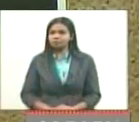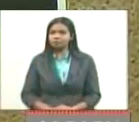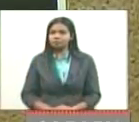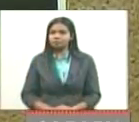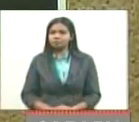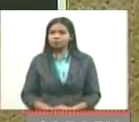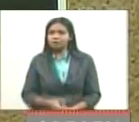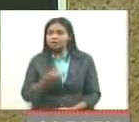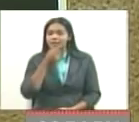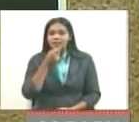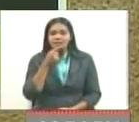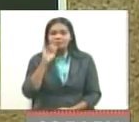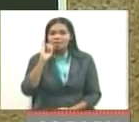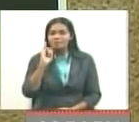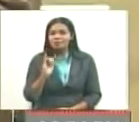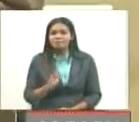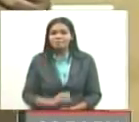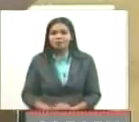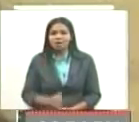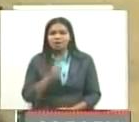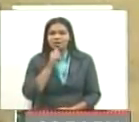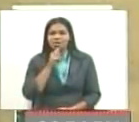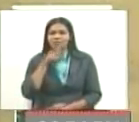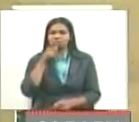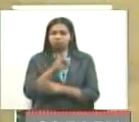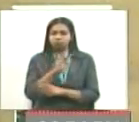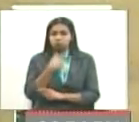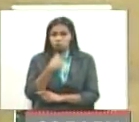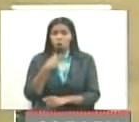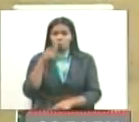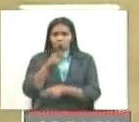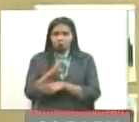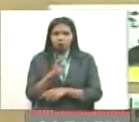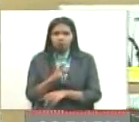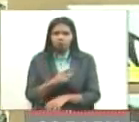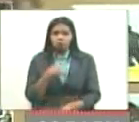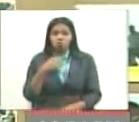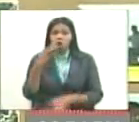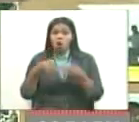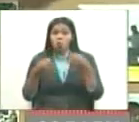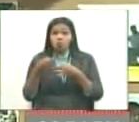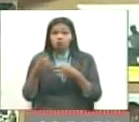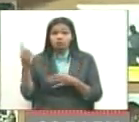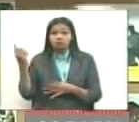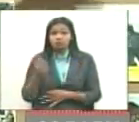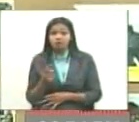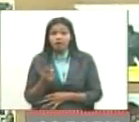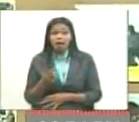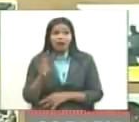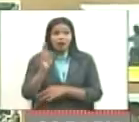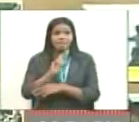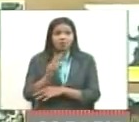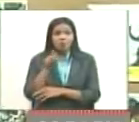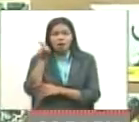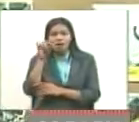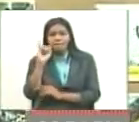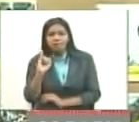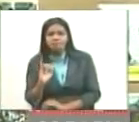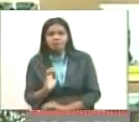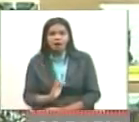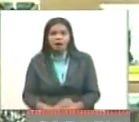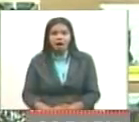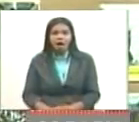Tan linda ella. ¿Quién la acusa? Yo. Entonces yo digo que la justicia le va a llegar a ella